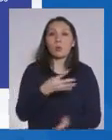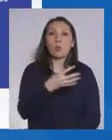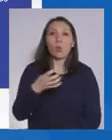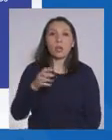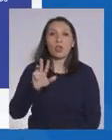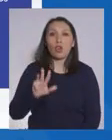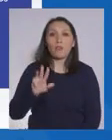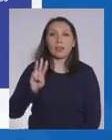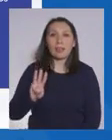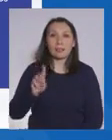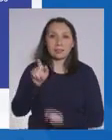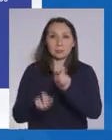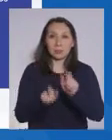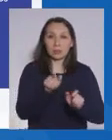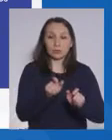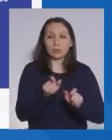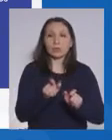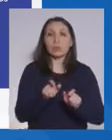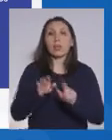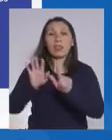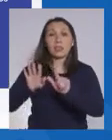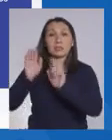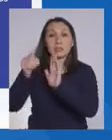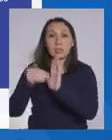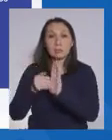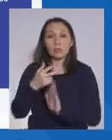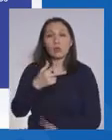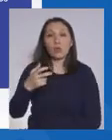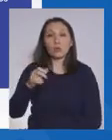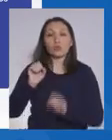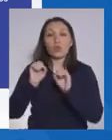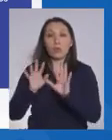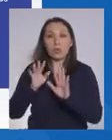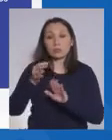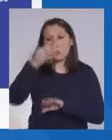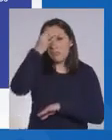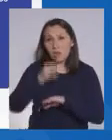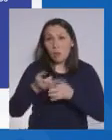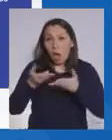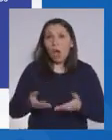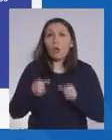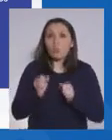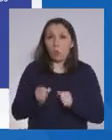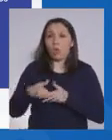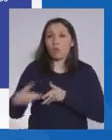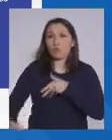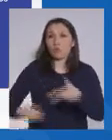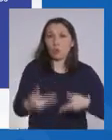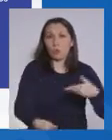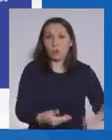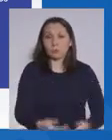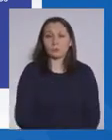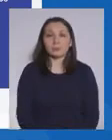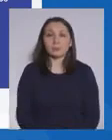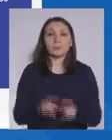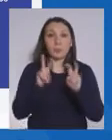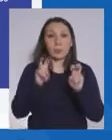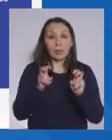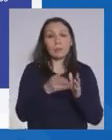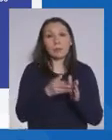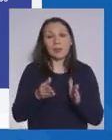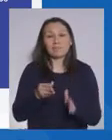493 casos con 17 mil 810 casos activos en relación a la